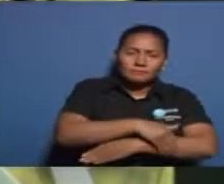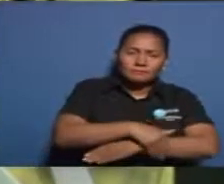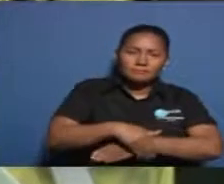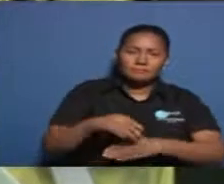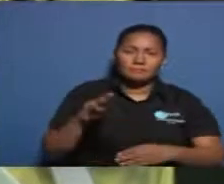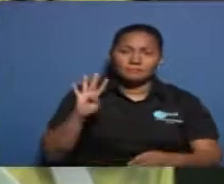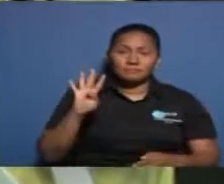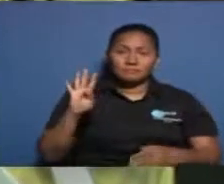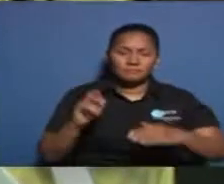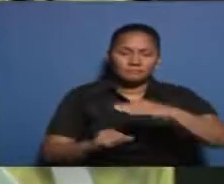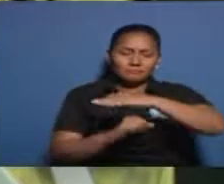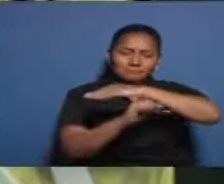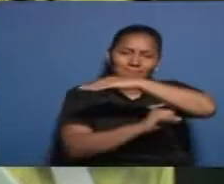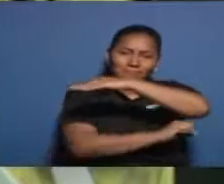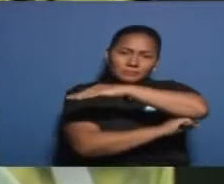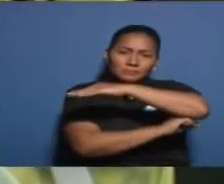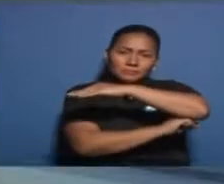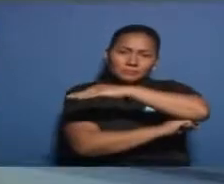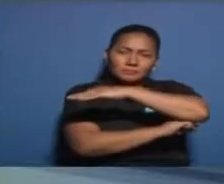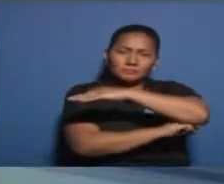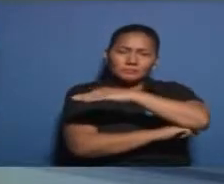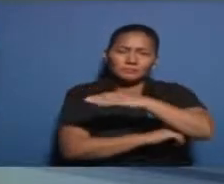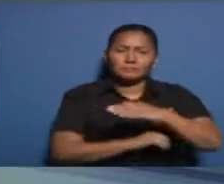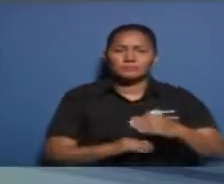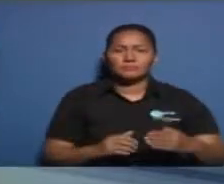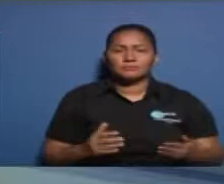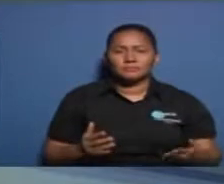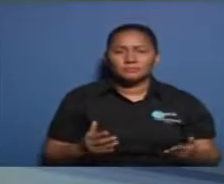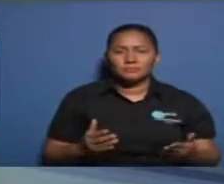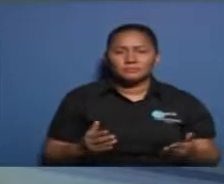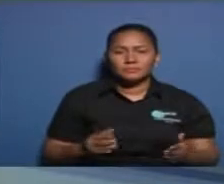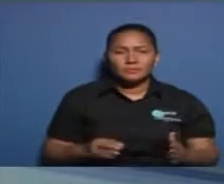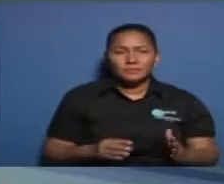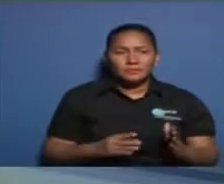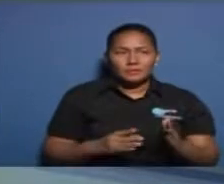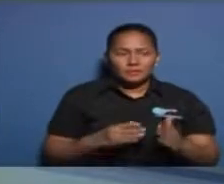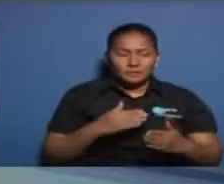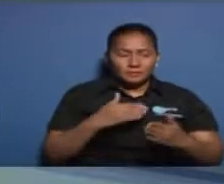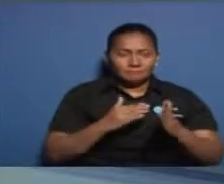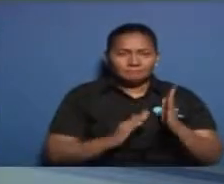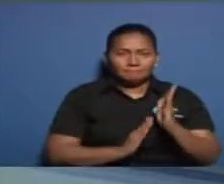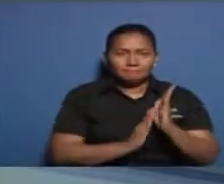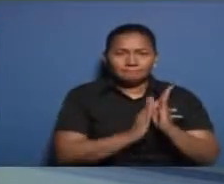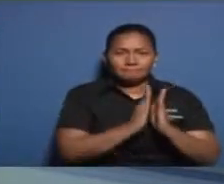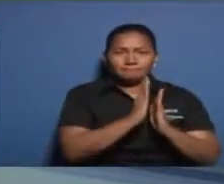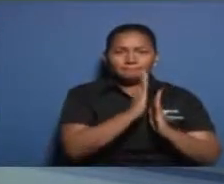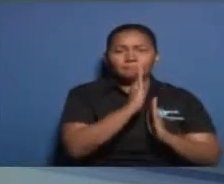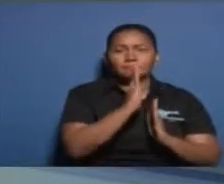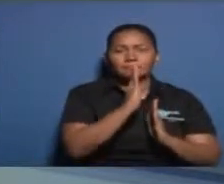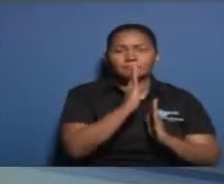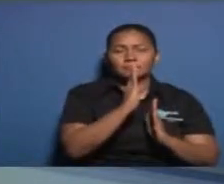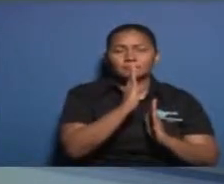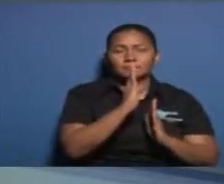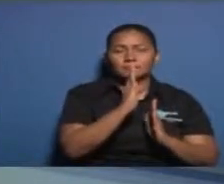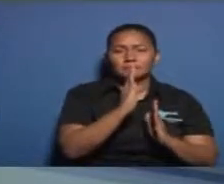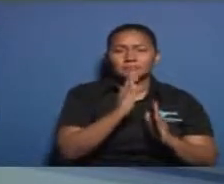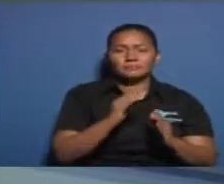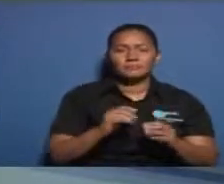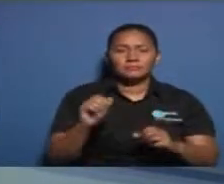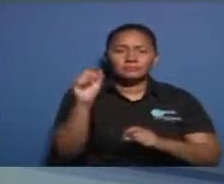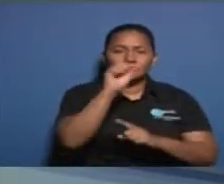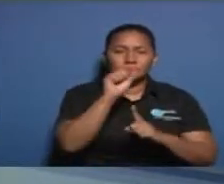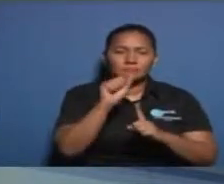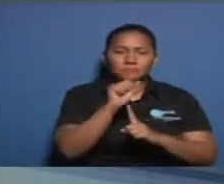hemos producido hemos crecido la sociedad moderna la civilización